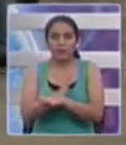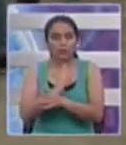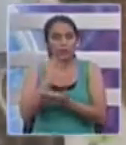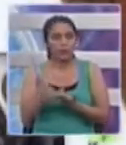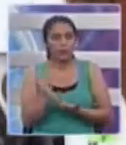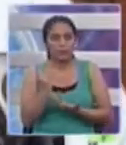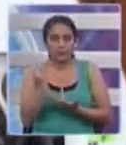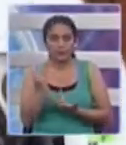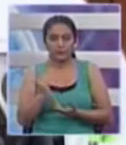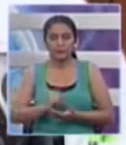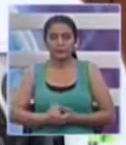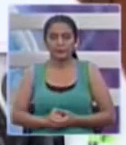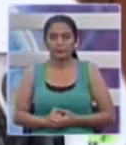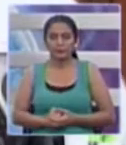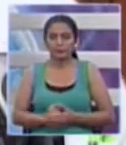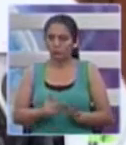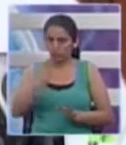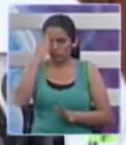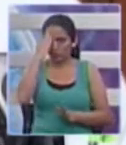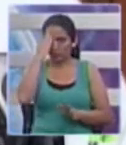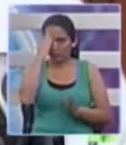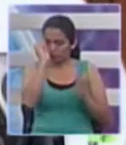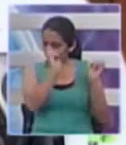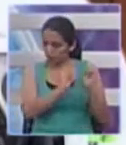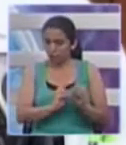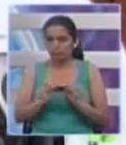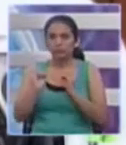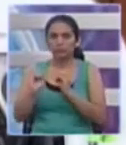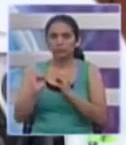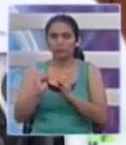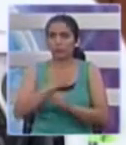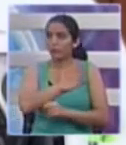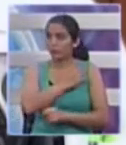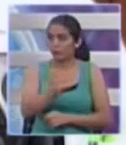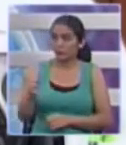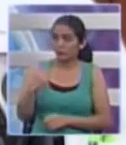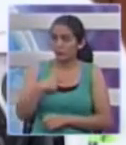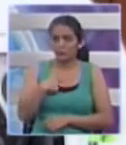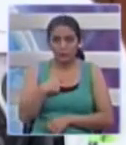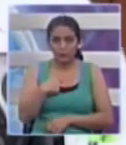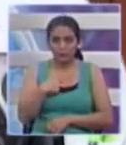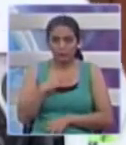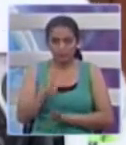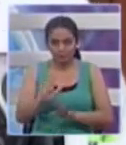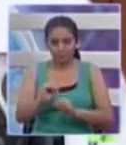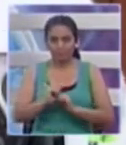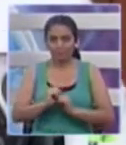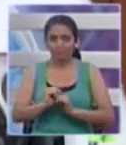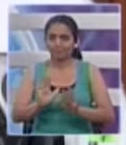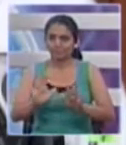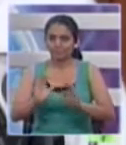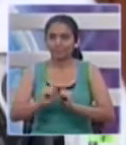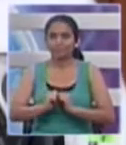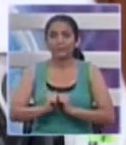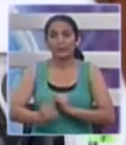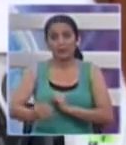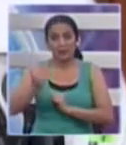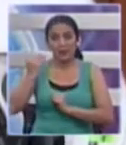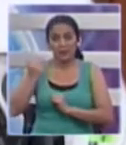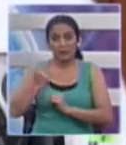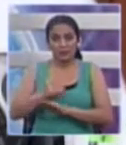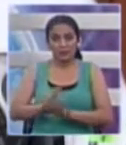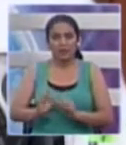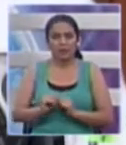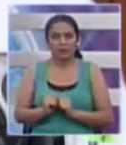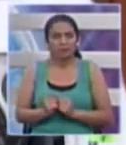reclamo. Yo sé cómo hacer las cosas y a quienes confían en mí, pongo como ejemplo y antecedente